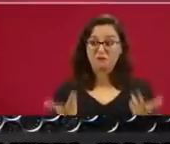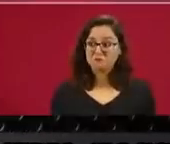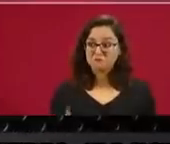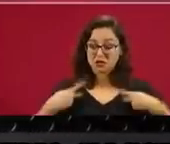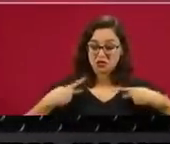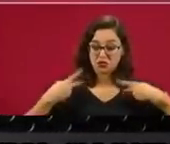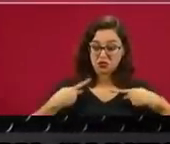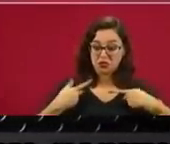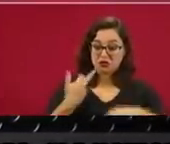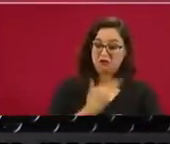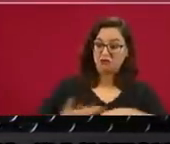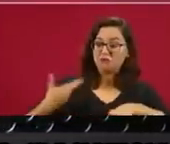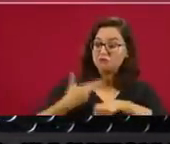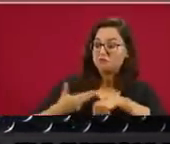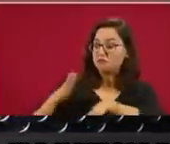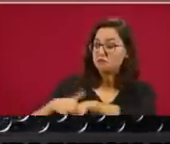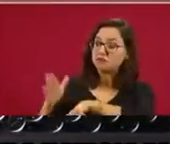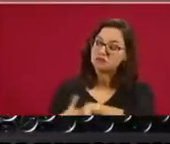patrocinadores